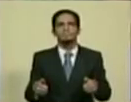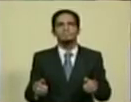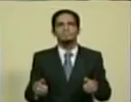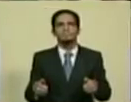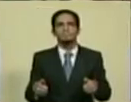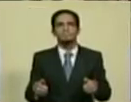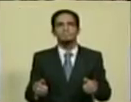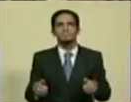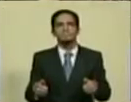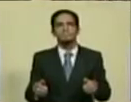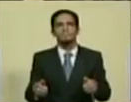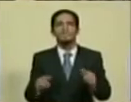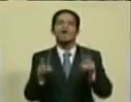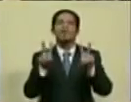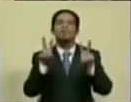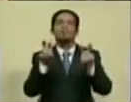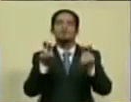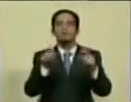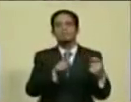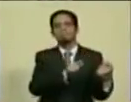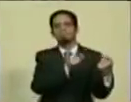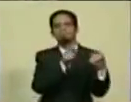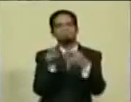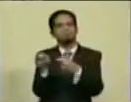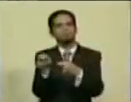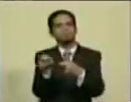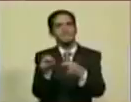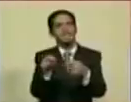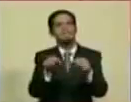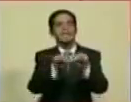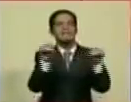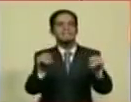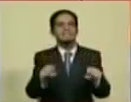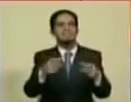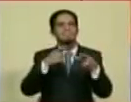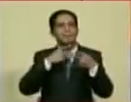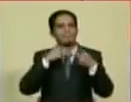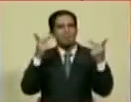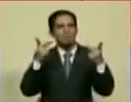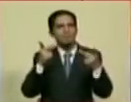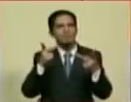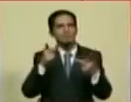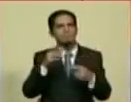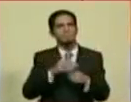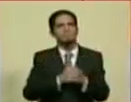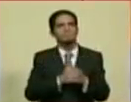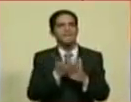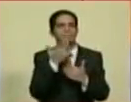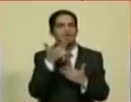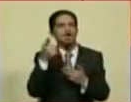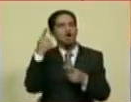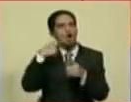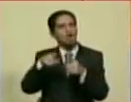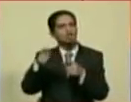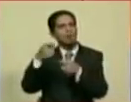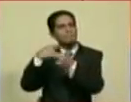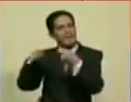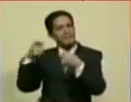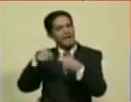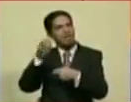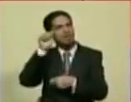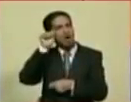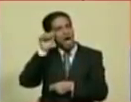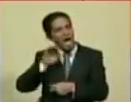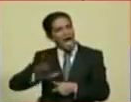sistema público en mercados alternativos como Asia, Europa,